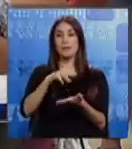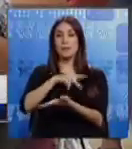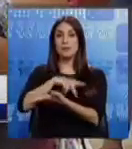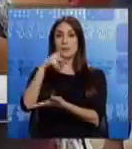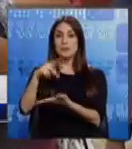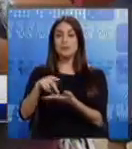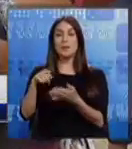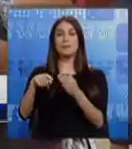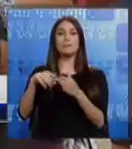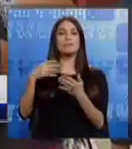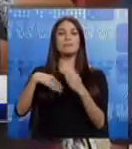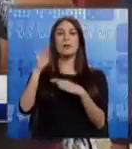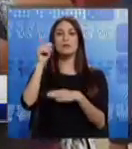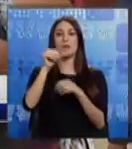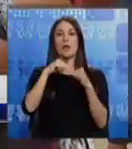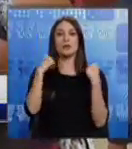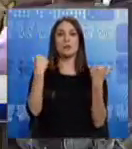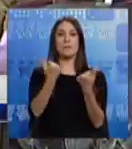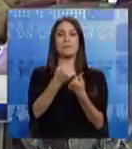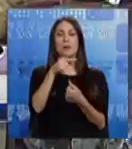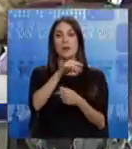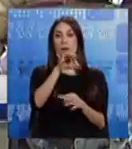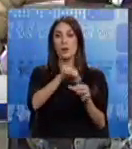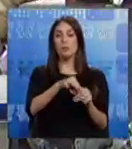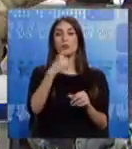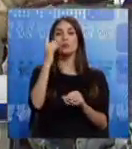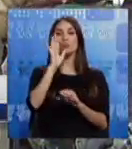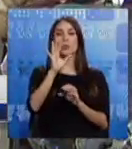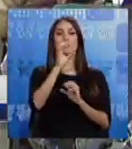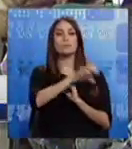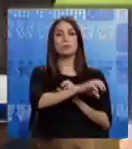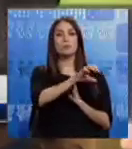en donde la elección de asambleístas, por ejemplo, se realiza por